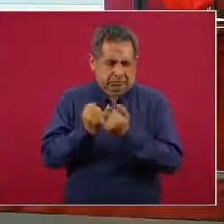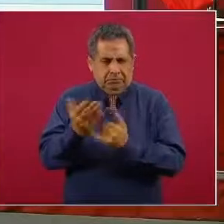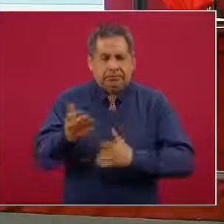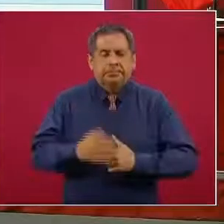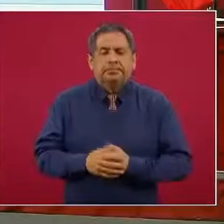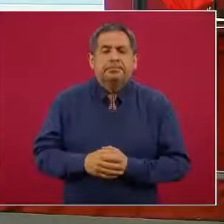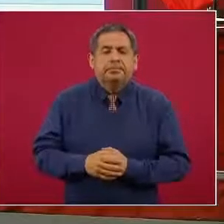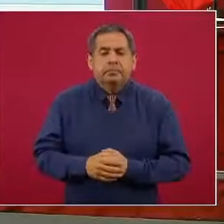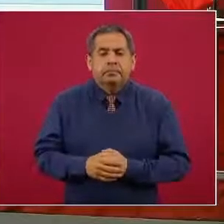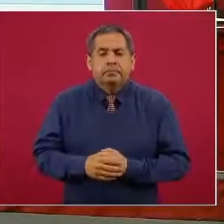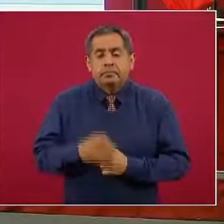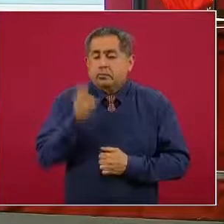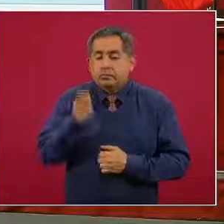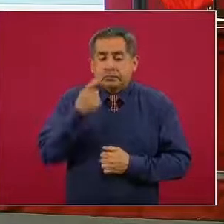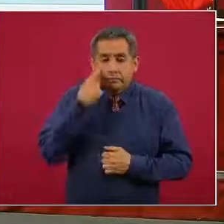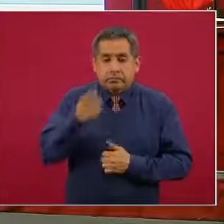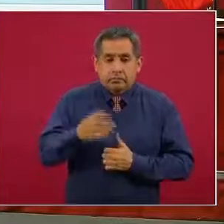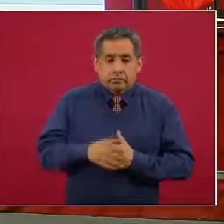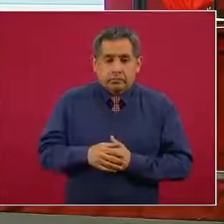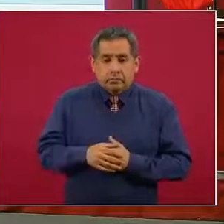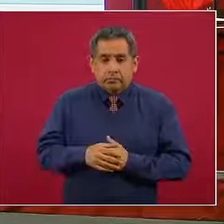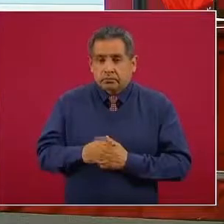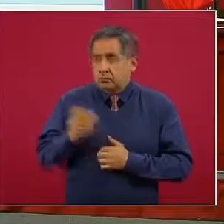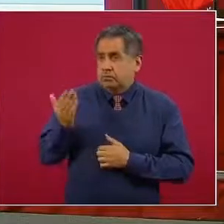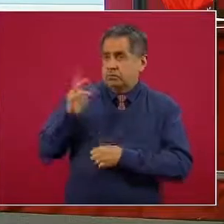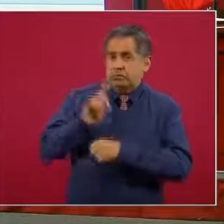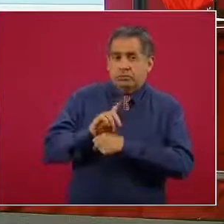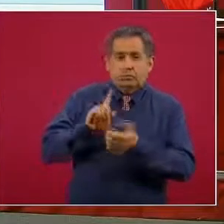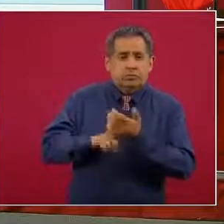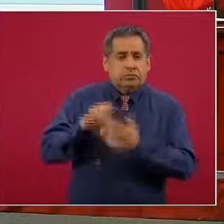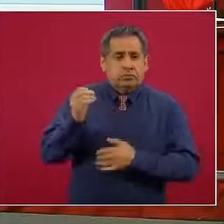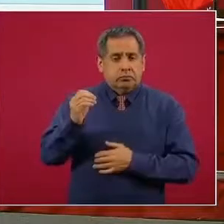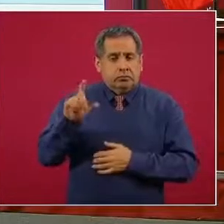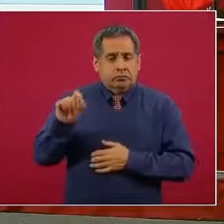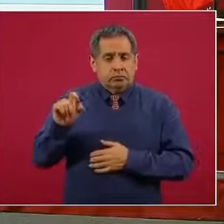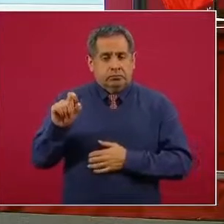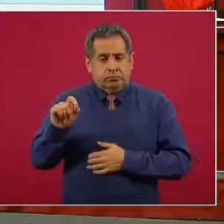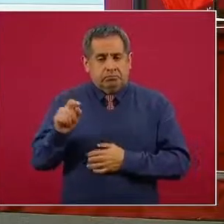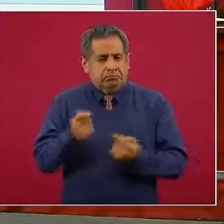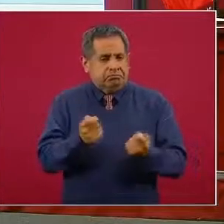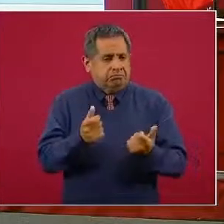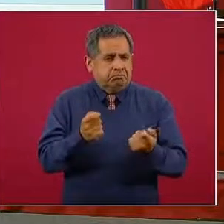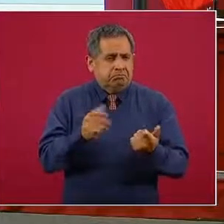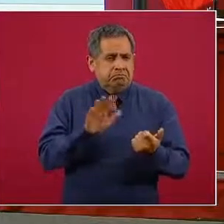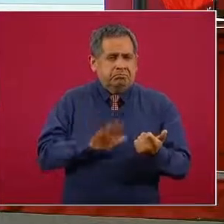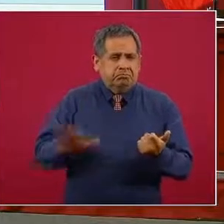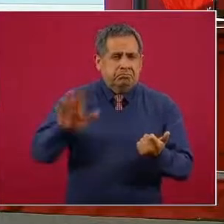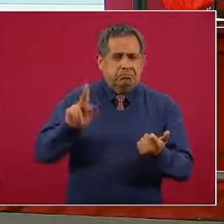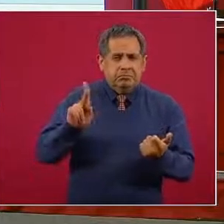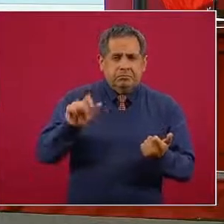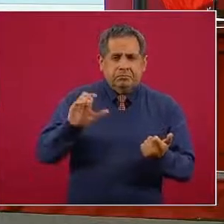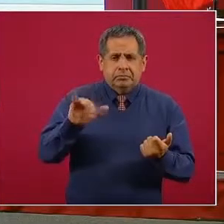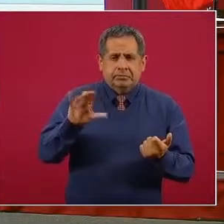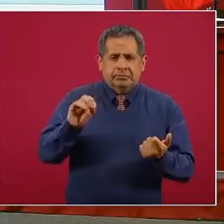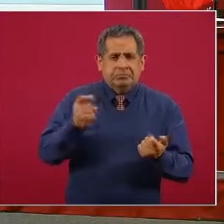Y lo que tenemos es hasta el corte del 20 de octubre, pocos casos en Pacífico